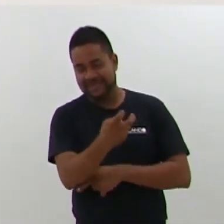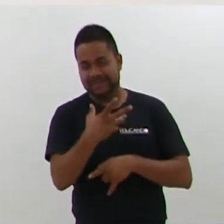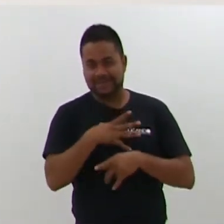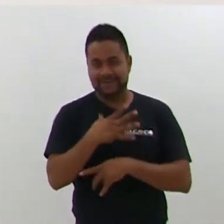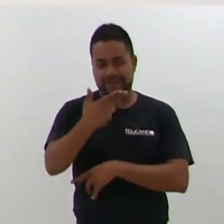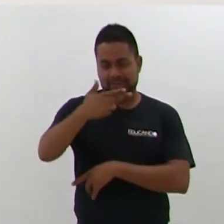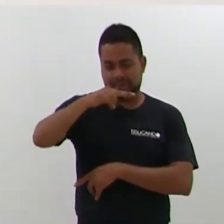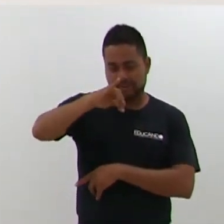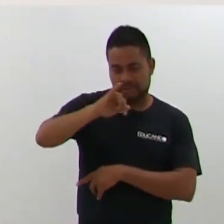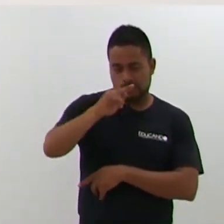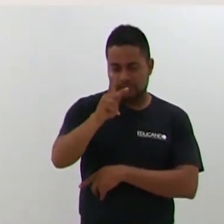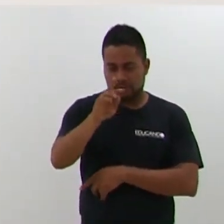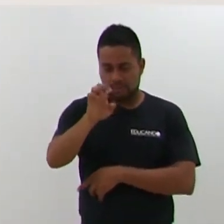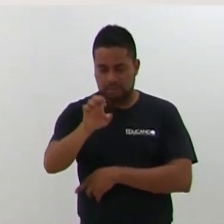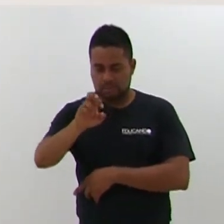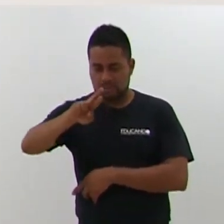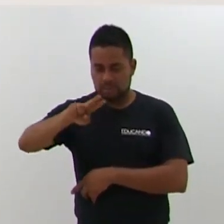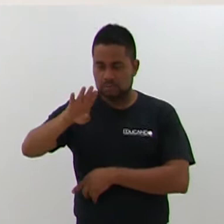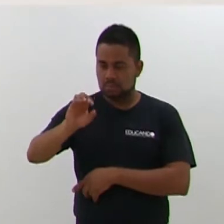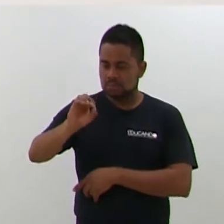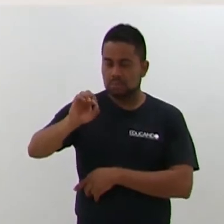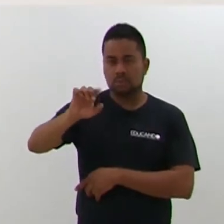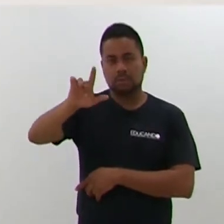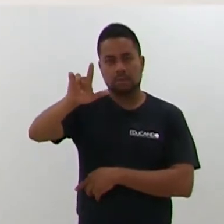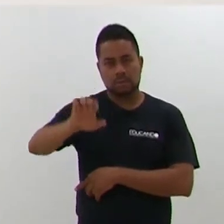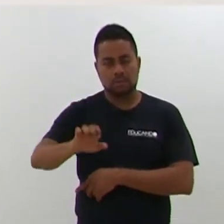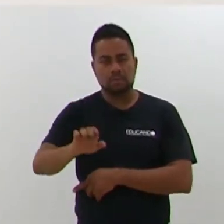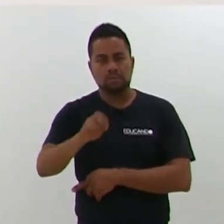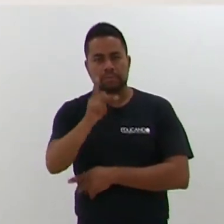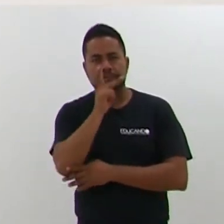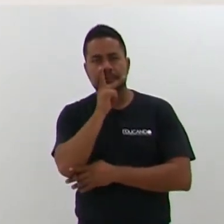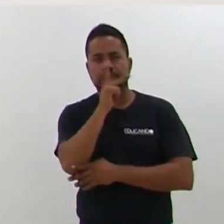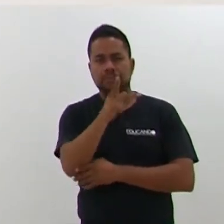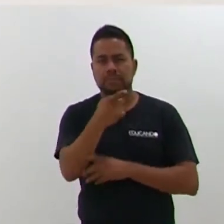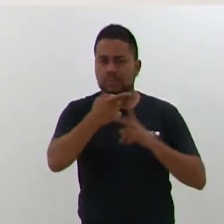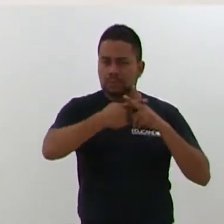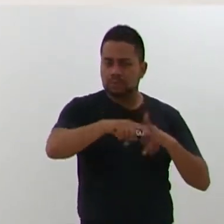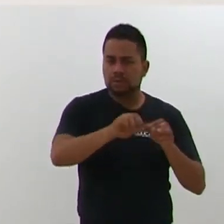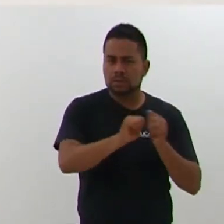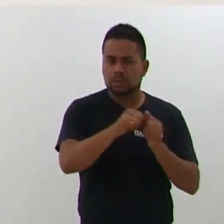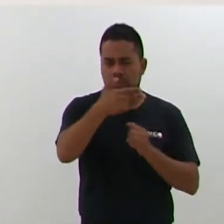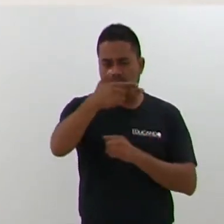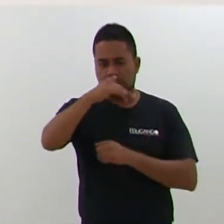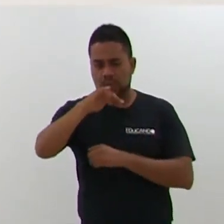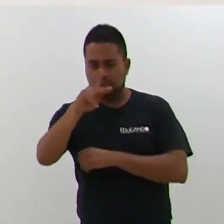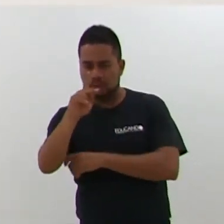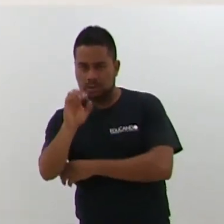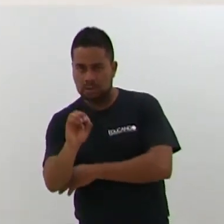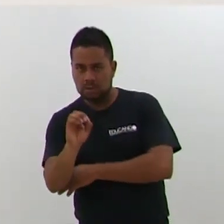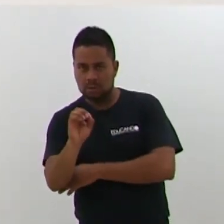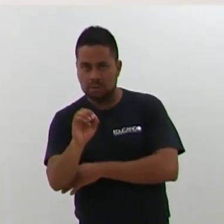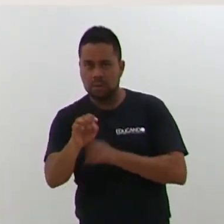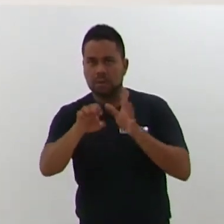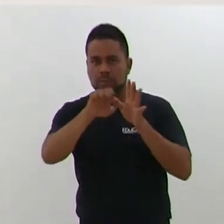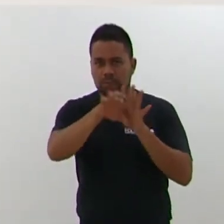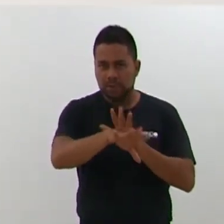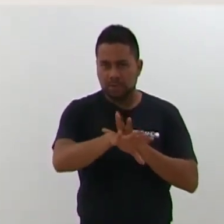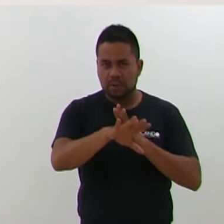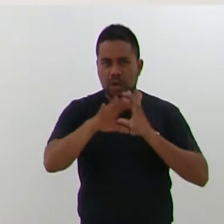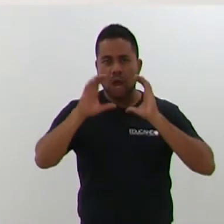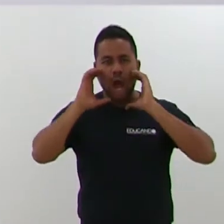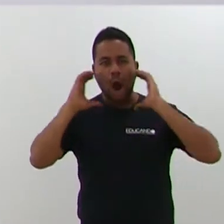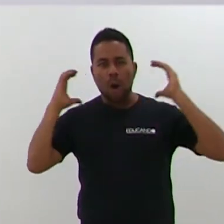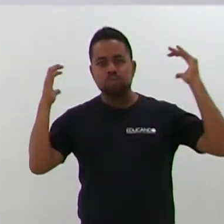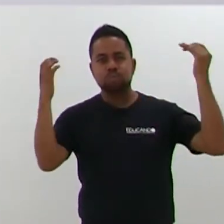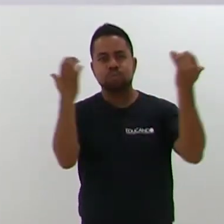Bueno, hipo, ¿alguna palabra que ustedes recuerden que empiece así? Hipo, hipopótamo, ¿verdad? Bueno,